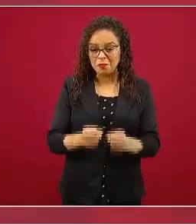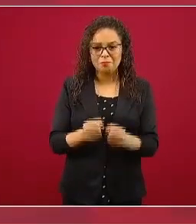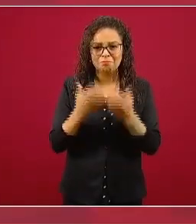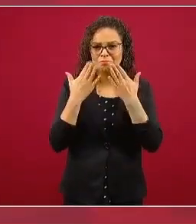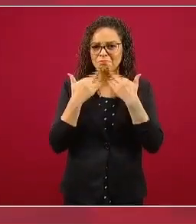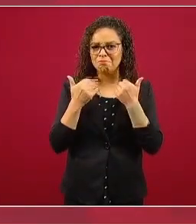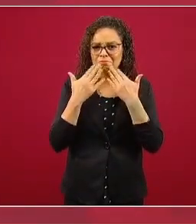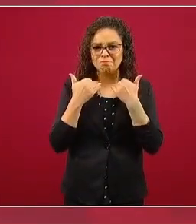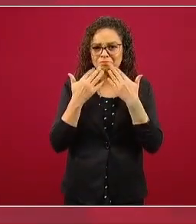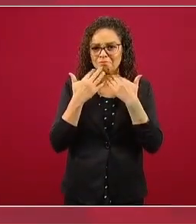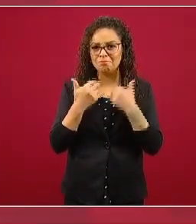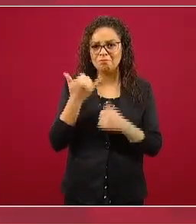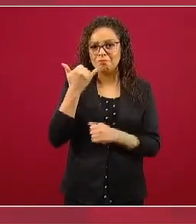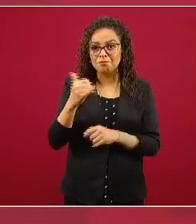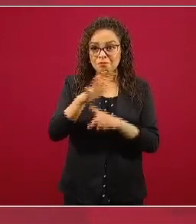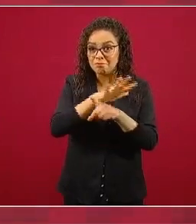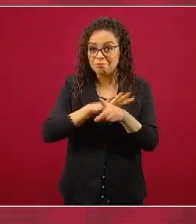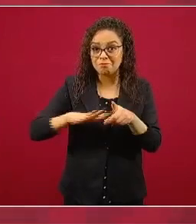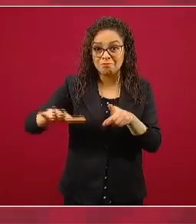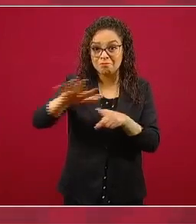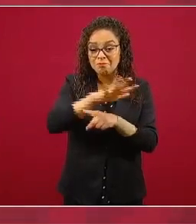que no había medicinas,